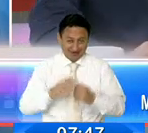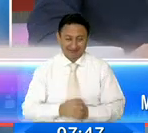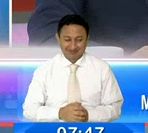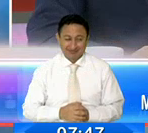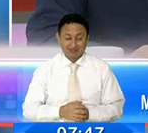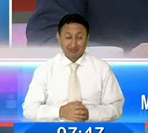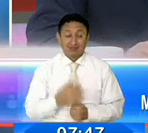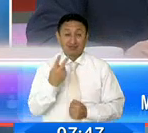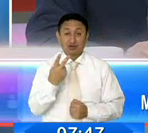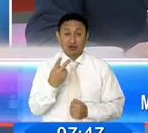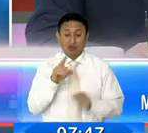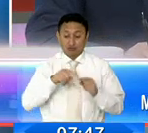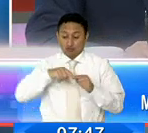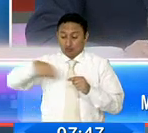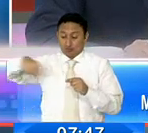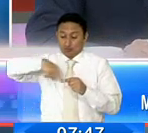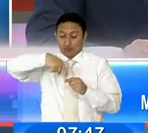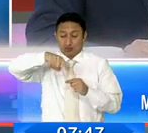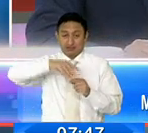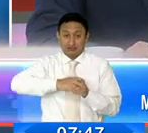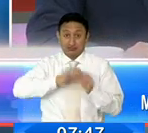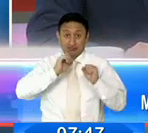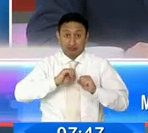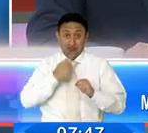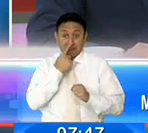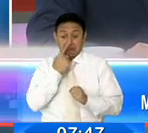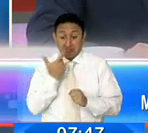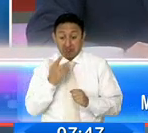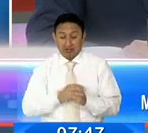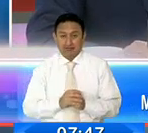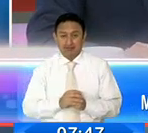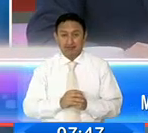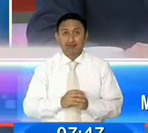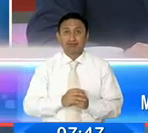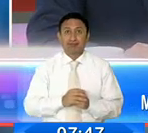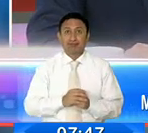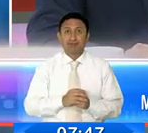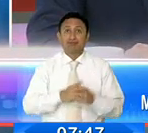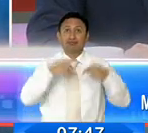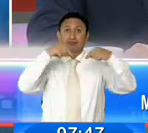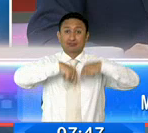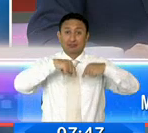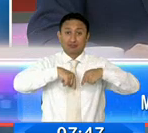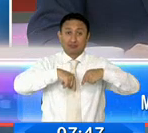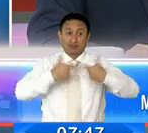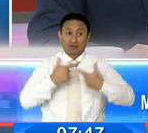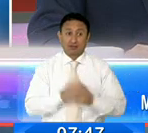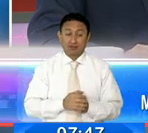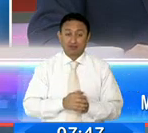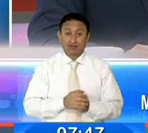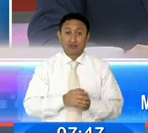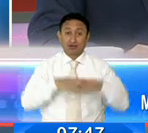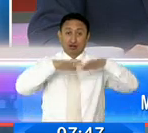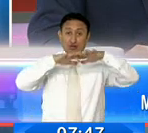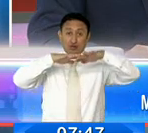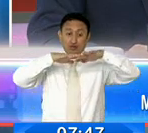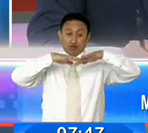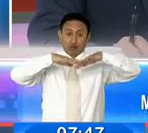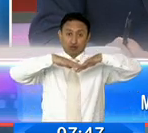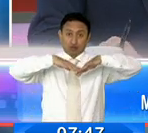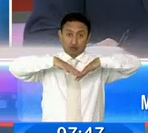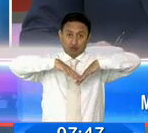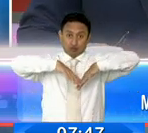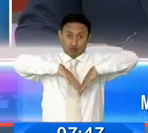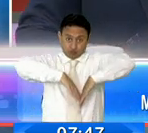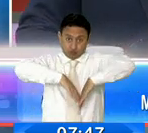interesante. Precisamente siguiéndole el curso de este crecimiento del socavón, se han